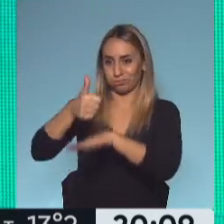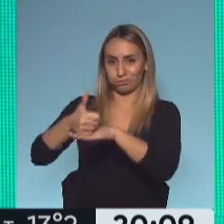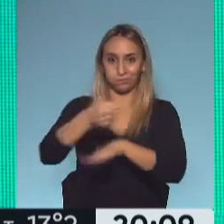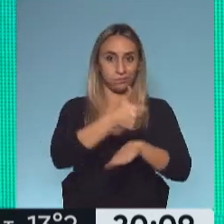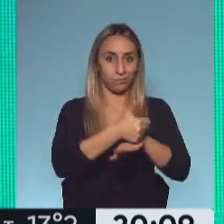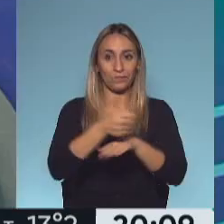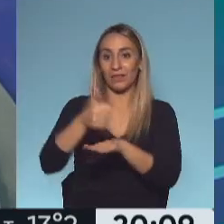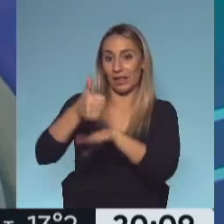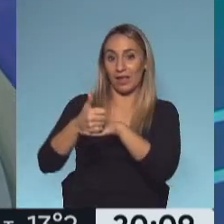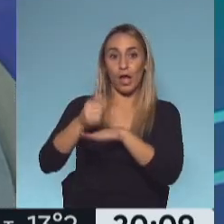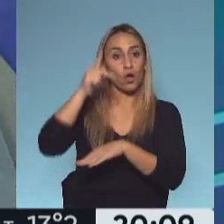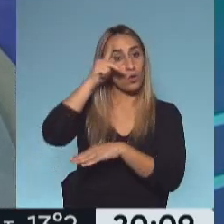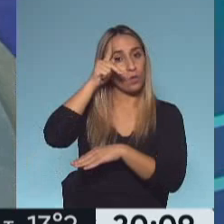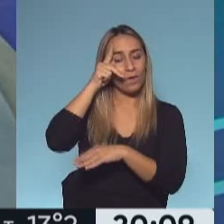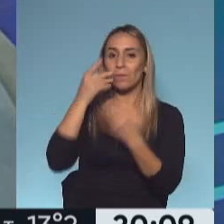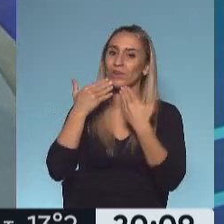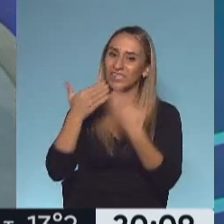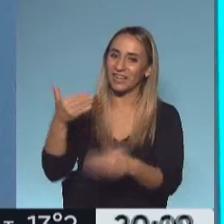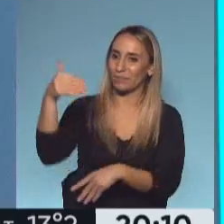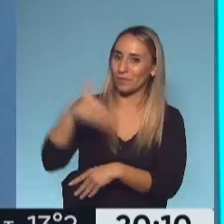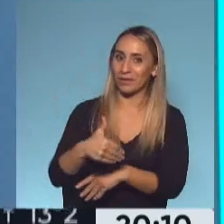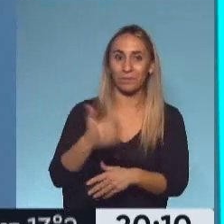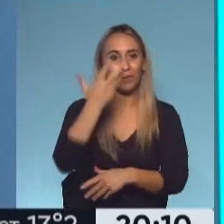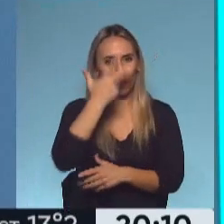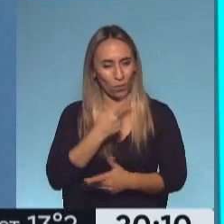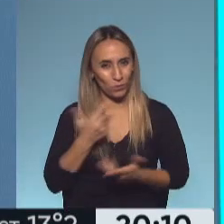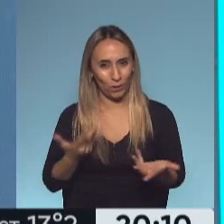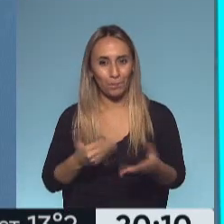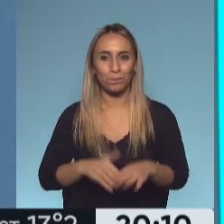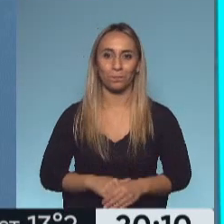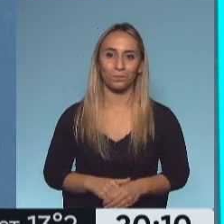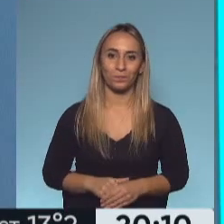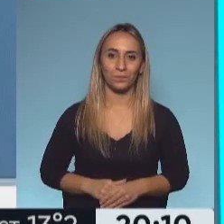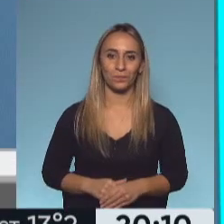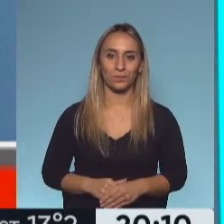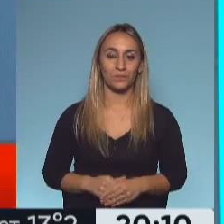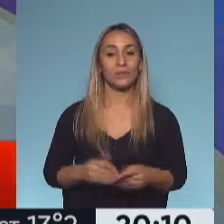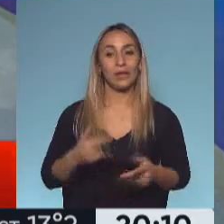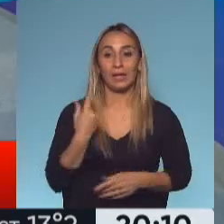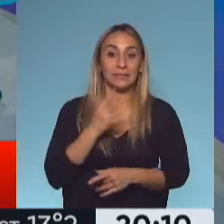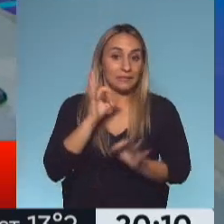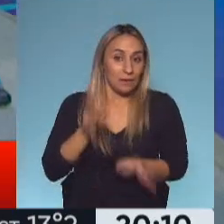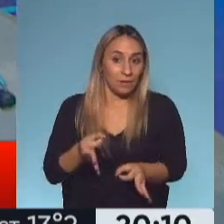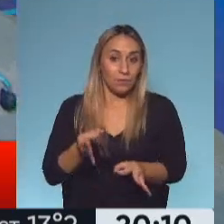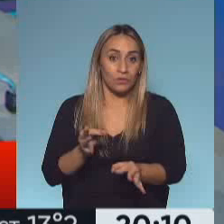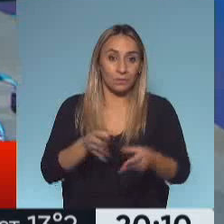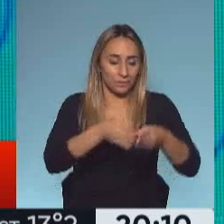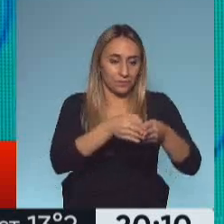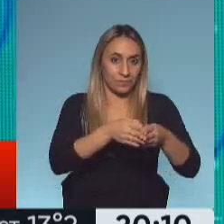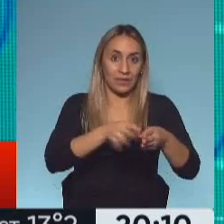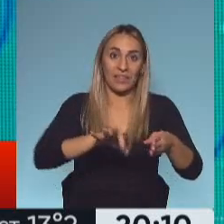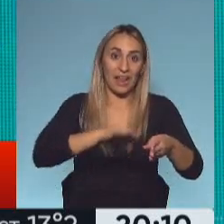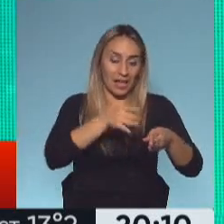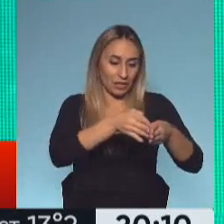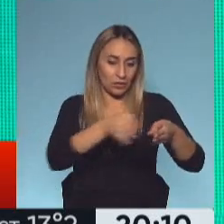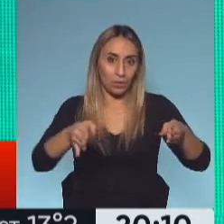Matías Culfas. Muchas gracias por venir. ¿Qué dice? ¿Cómo le va? ¿Qué tal? Un gusto estar aquí presente. Por favor, por favor. Sabemos que el primer trimestre, sobre